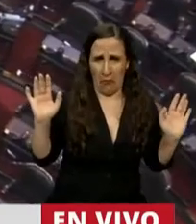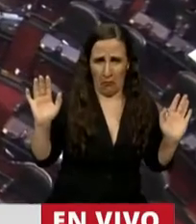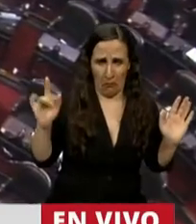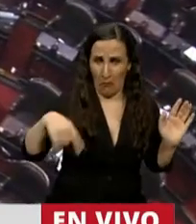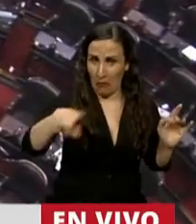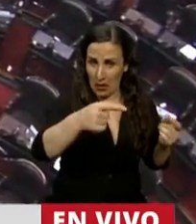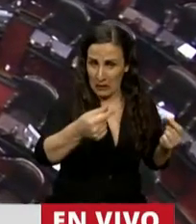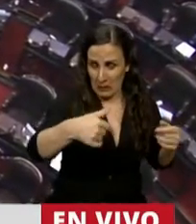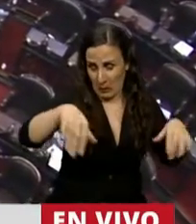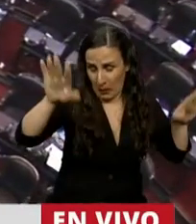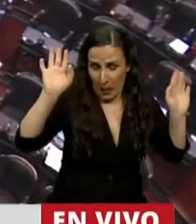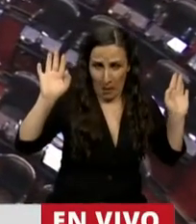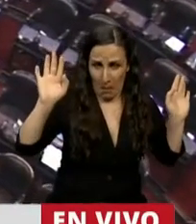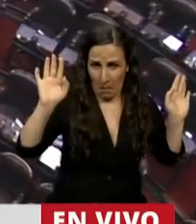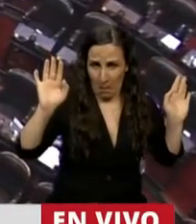hora. Lo que sí,